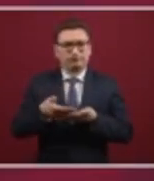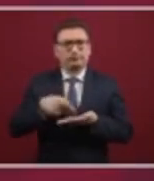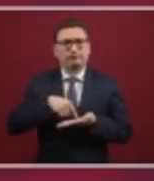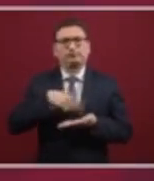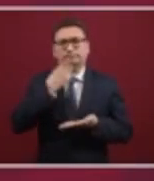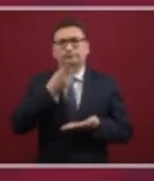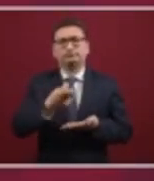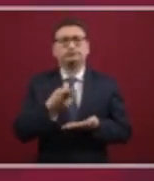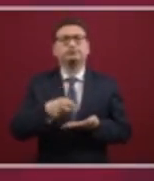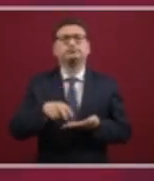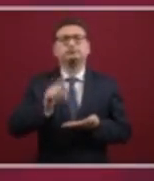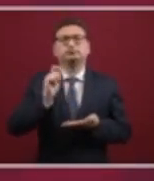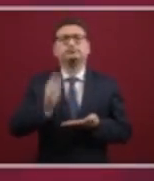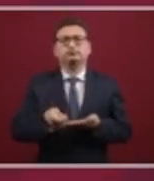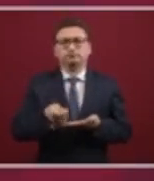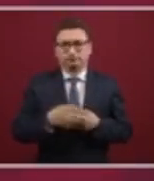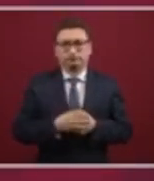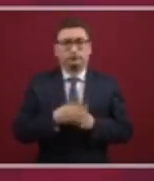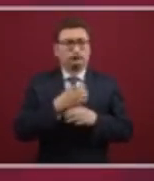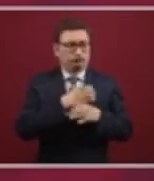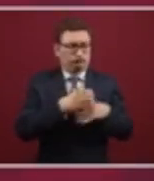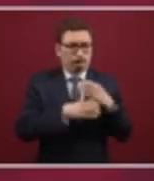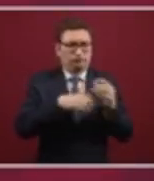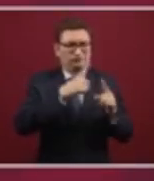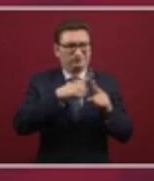precisamente de lo que se recupera.